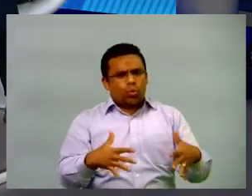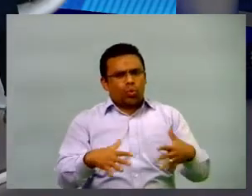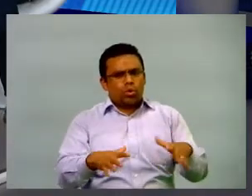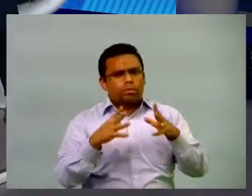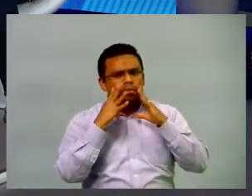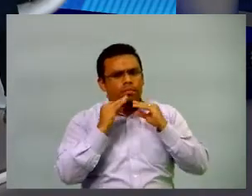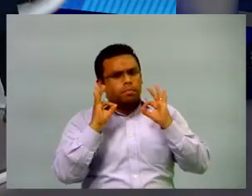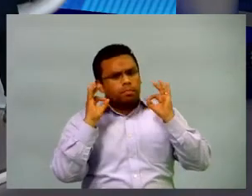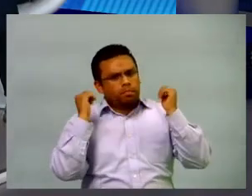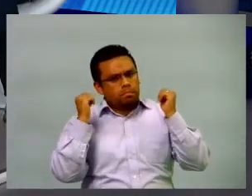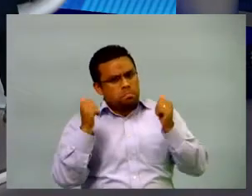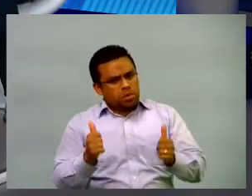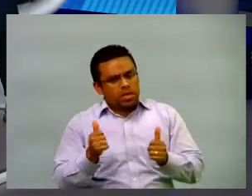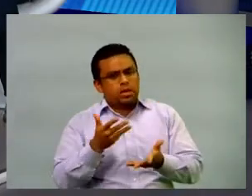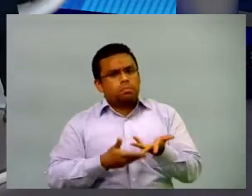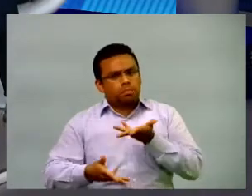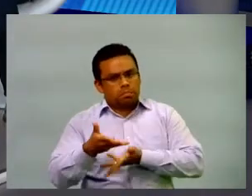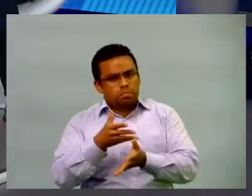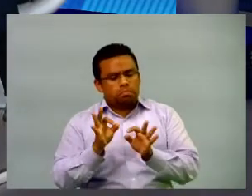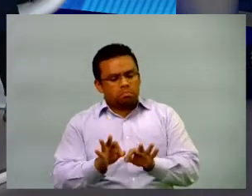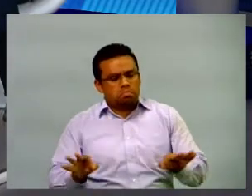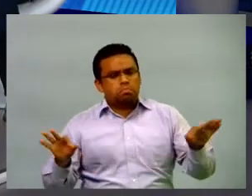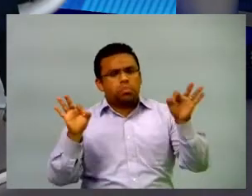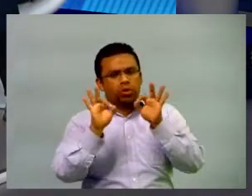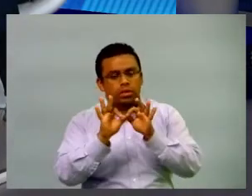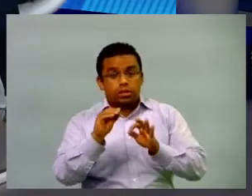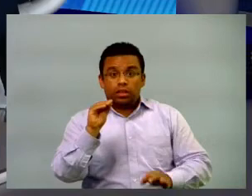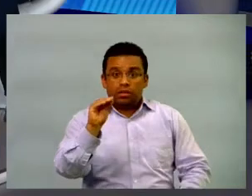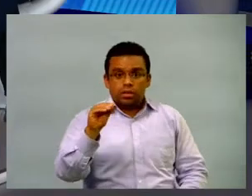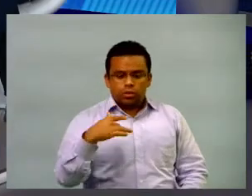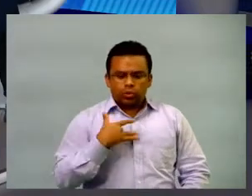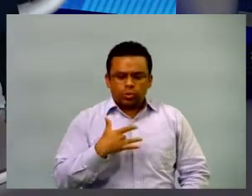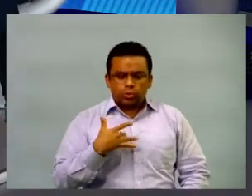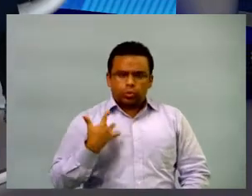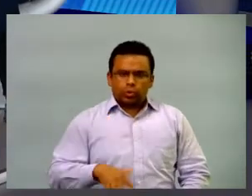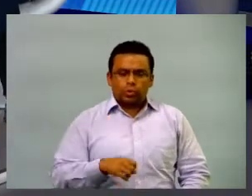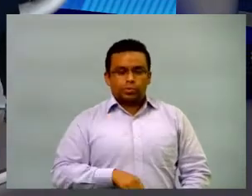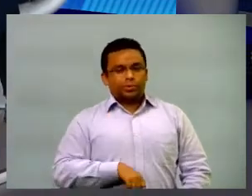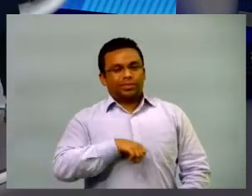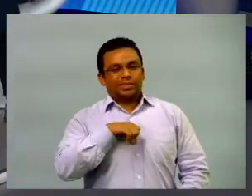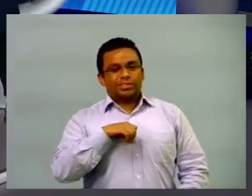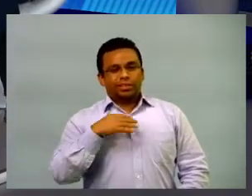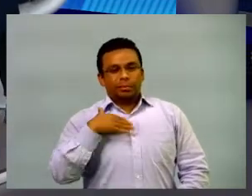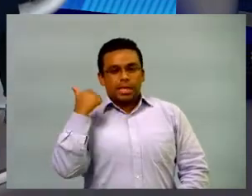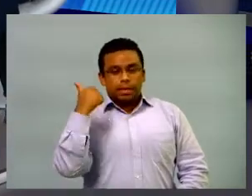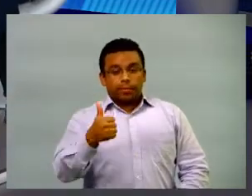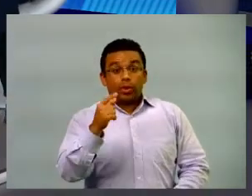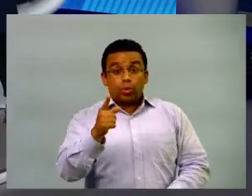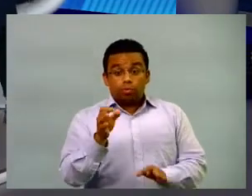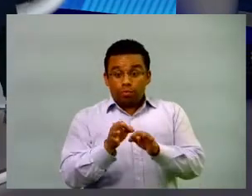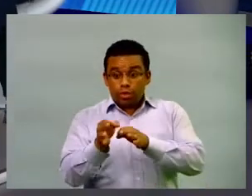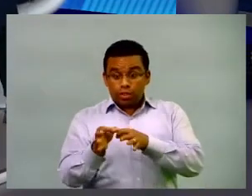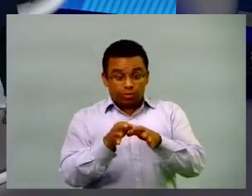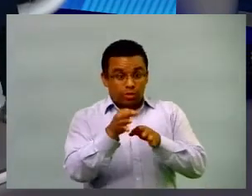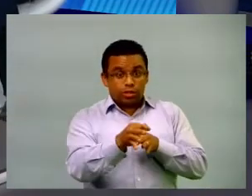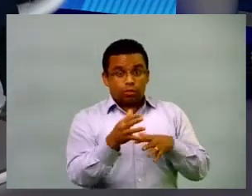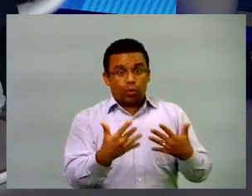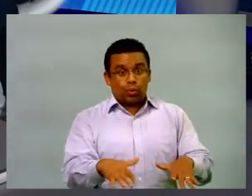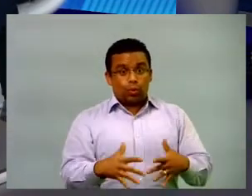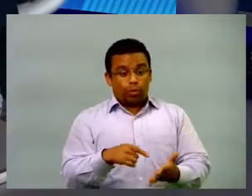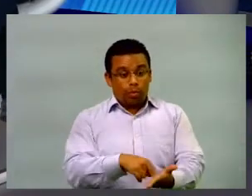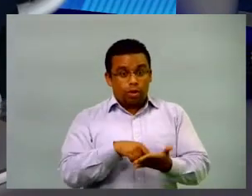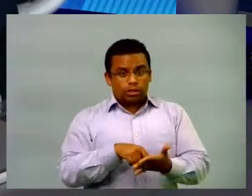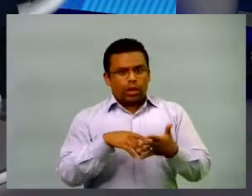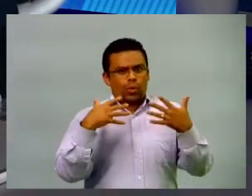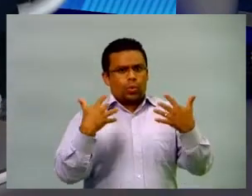experiencias. Esto es fundamental para nosotros y yo me siento muy, muy orgullosa de que en los municipios de Colombia tengamos experiencias que